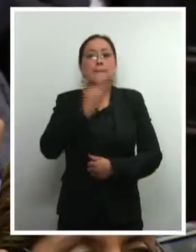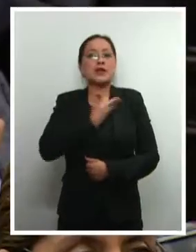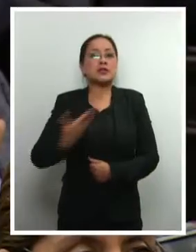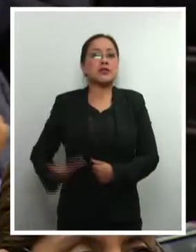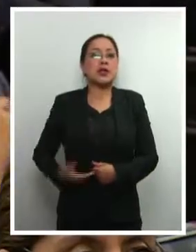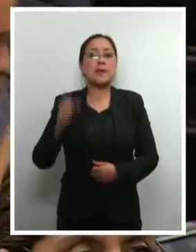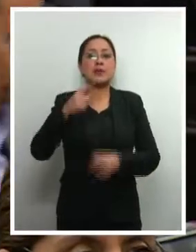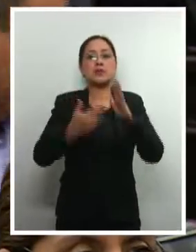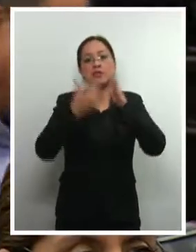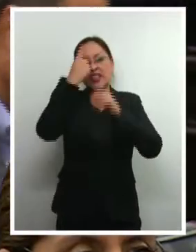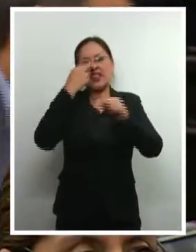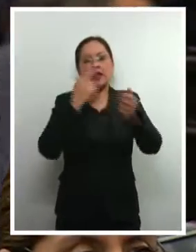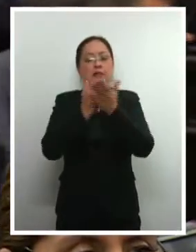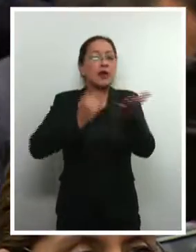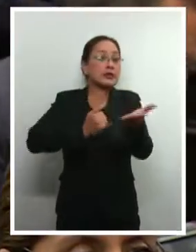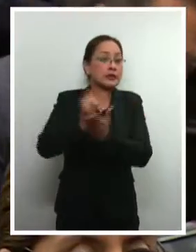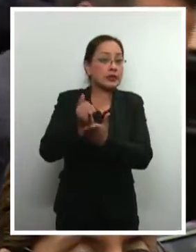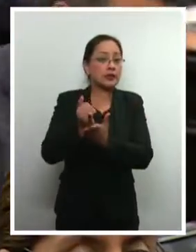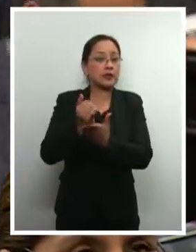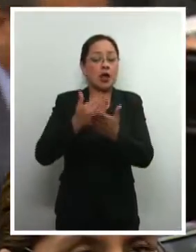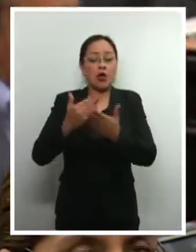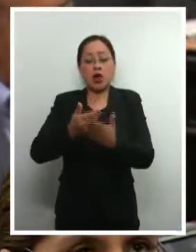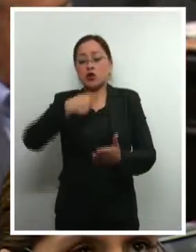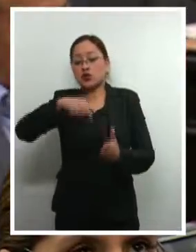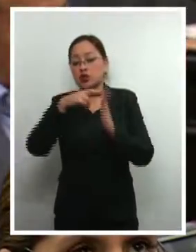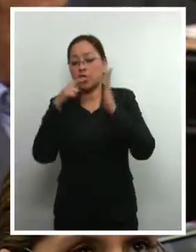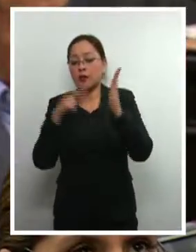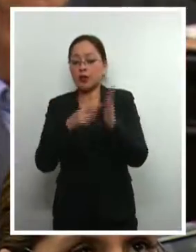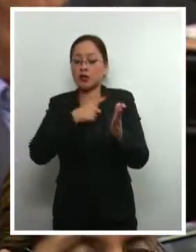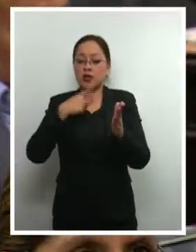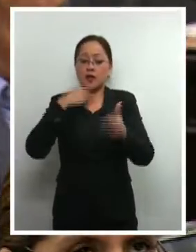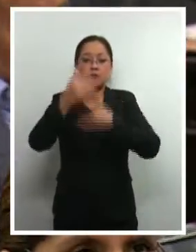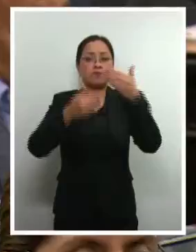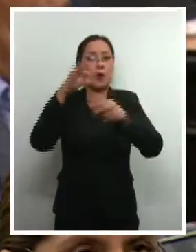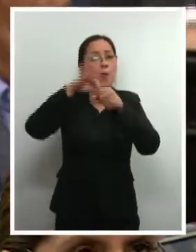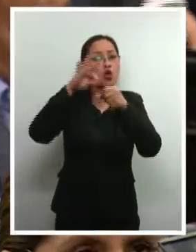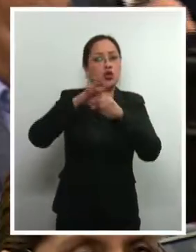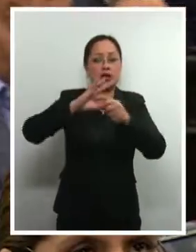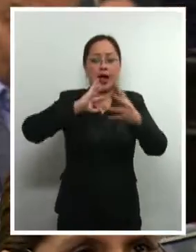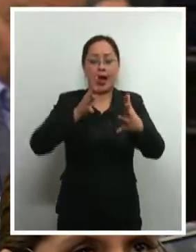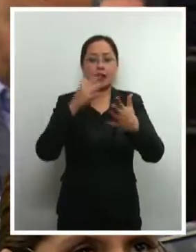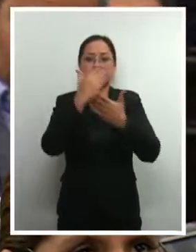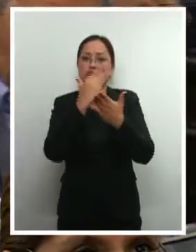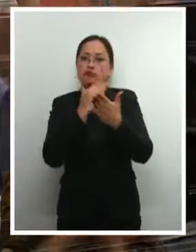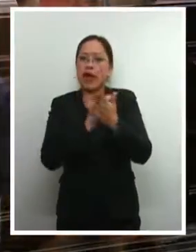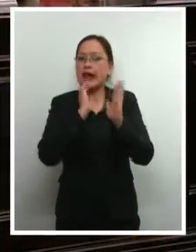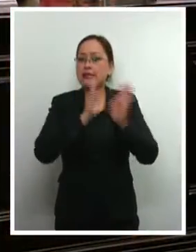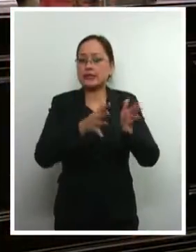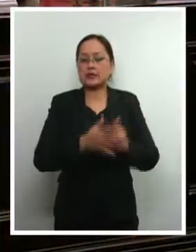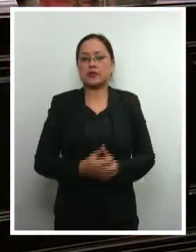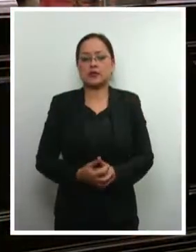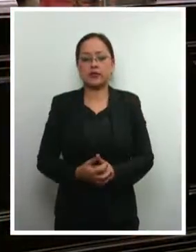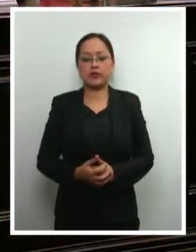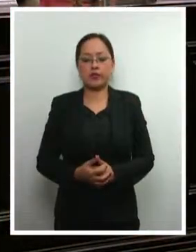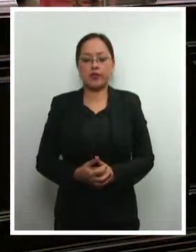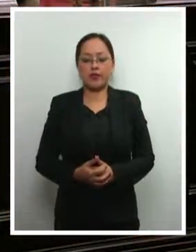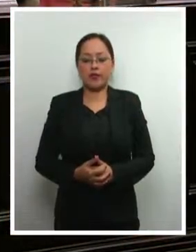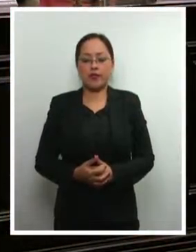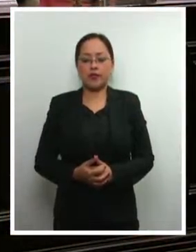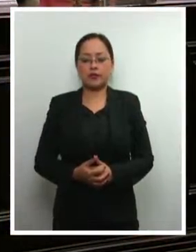mesa y además es los lineamientos que aprobamos, que procedamos a la votación en los términos solicitados. Antes